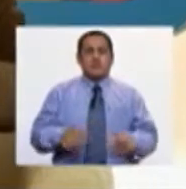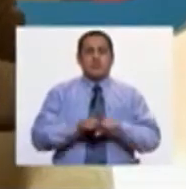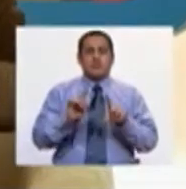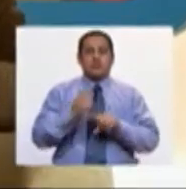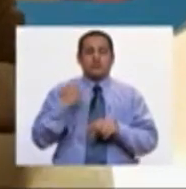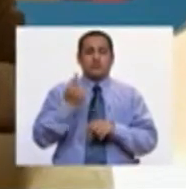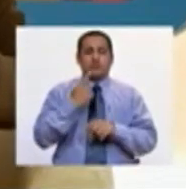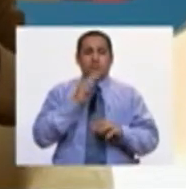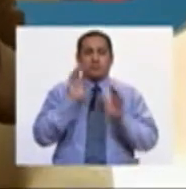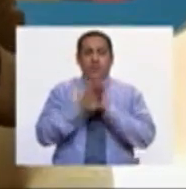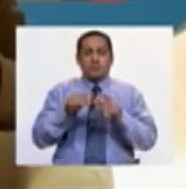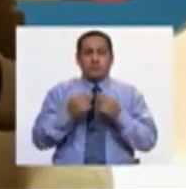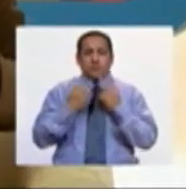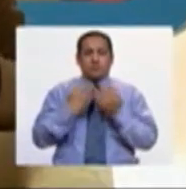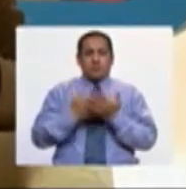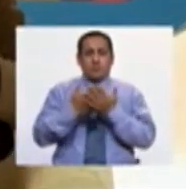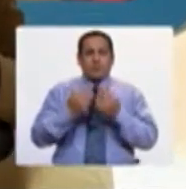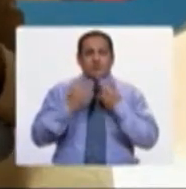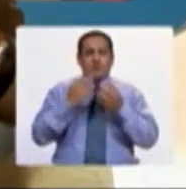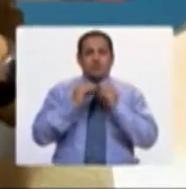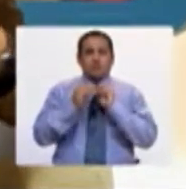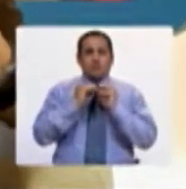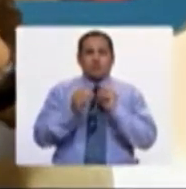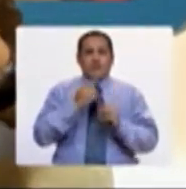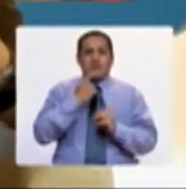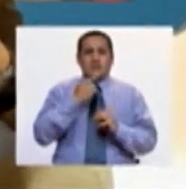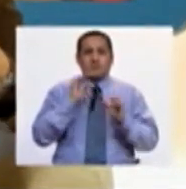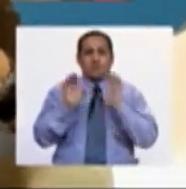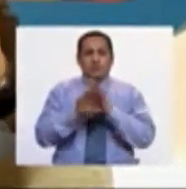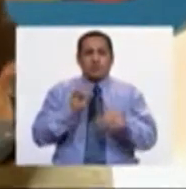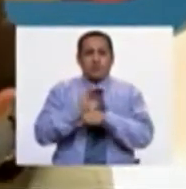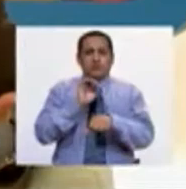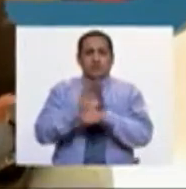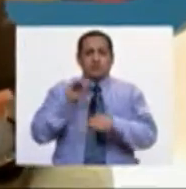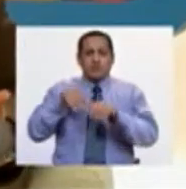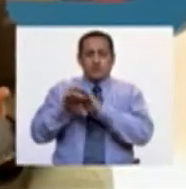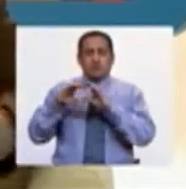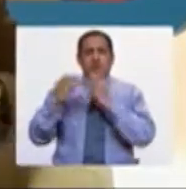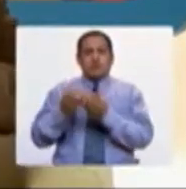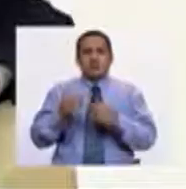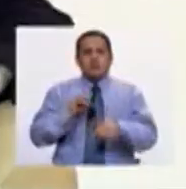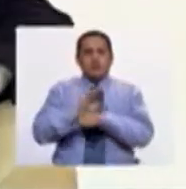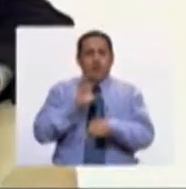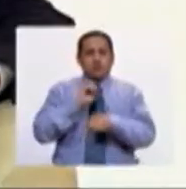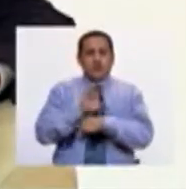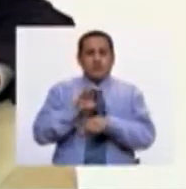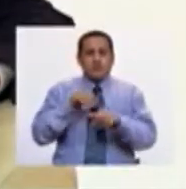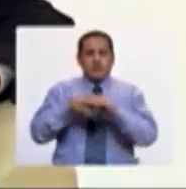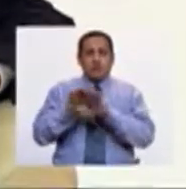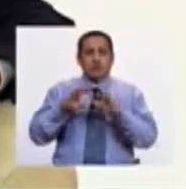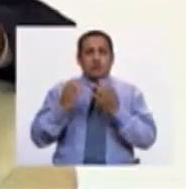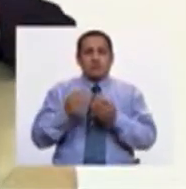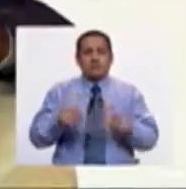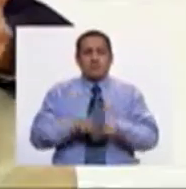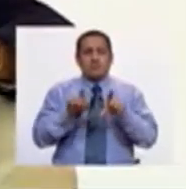Aún y todo, quedan puntos por afinar y uno de ellos se le ha exhortado al Congreso. Sí, se ha hecho una exhortación al Congreso de